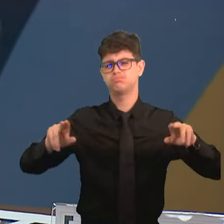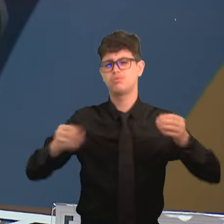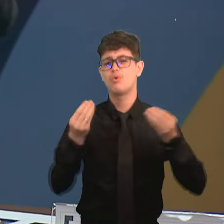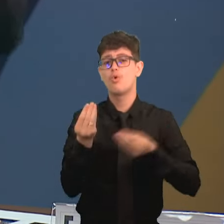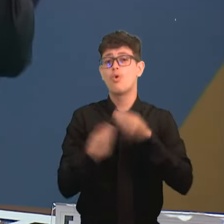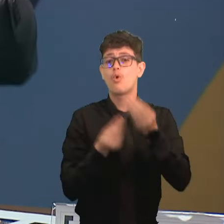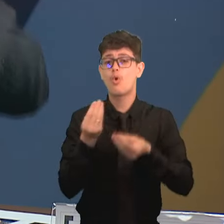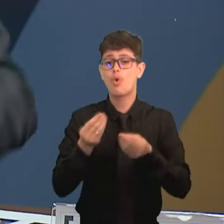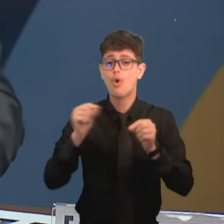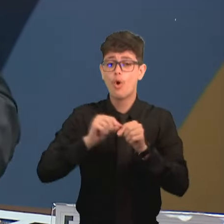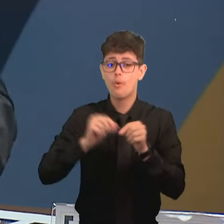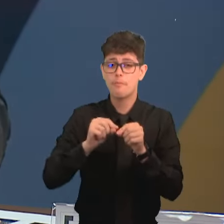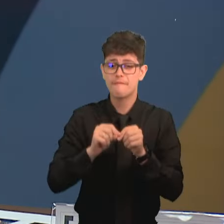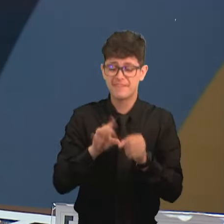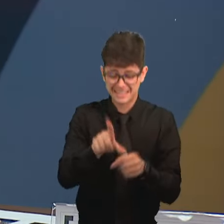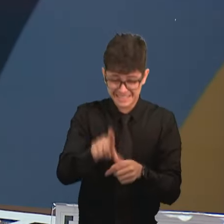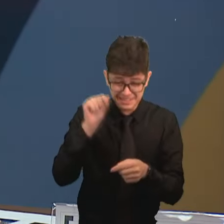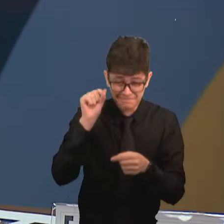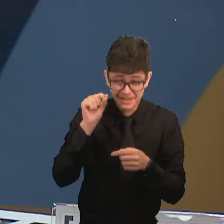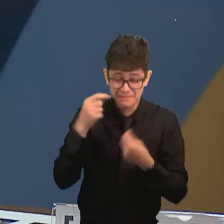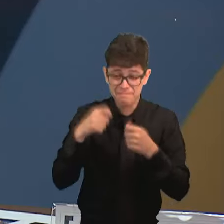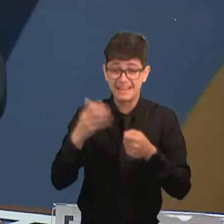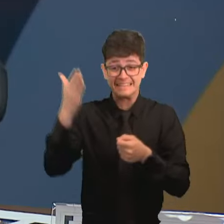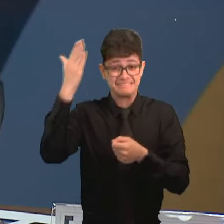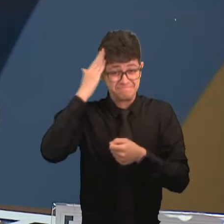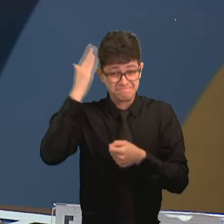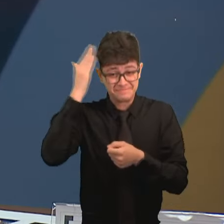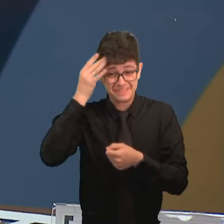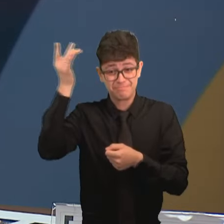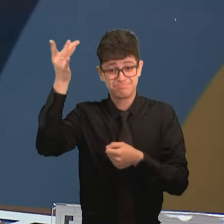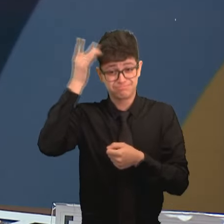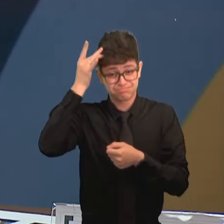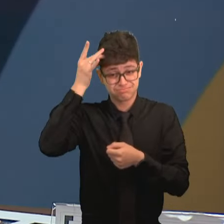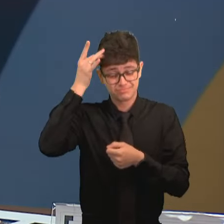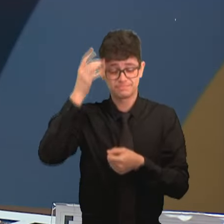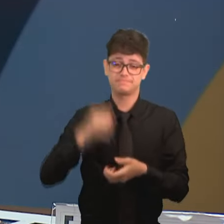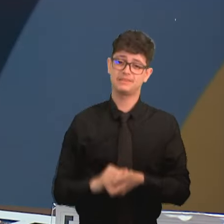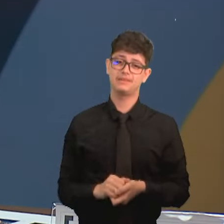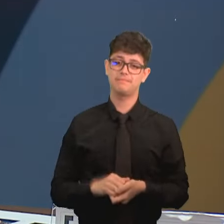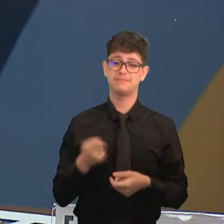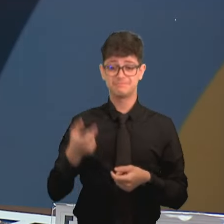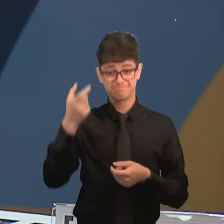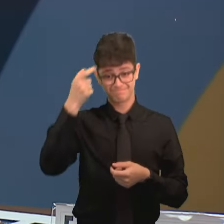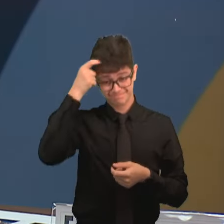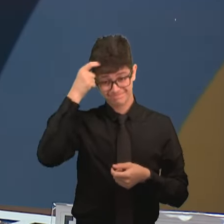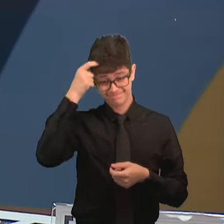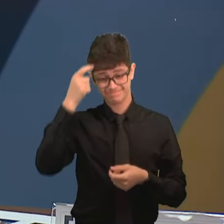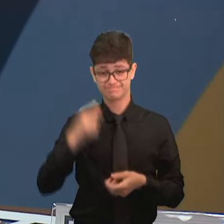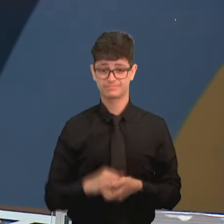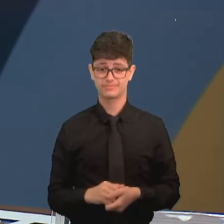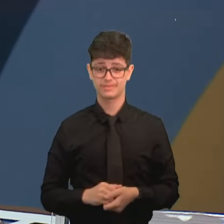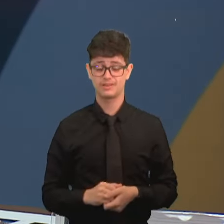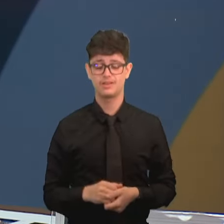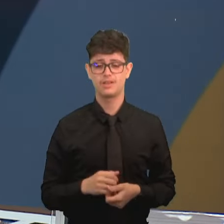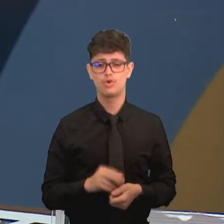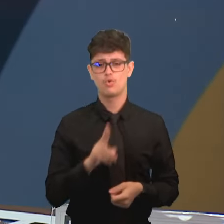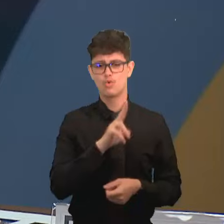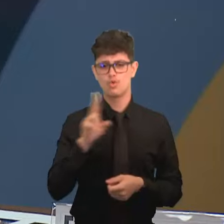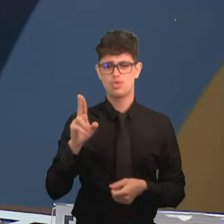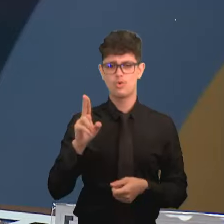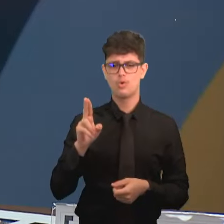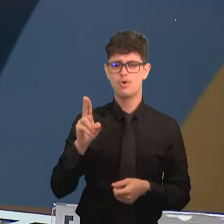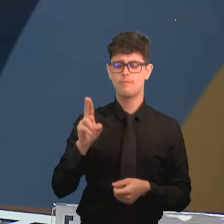este entrenamiento. Va a ser un número 35, número 46, son decisiones absolutamente arbitrarias. Llamamos eso de una